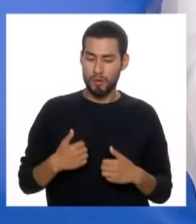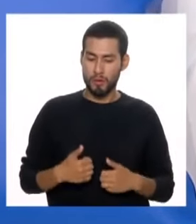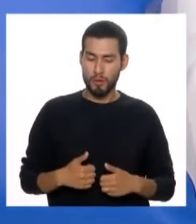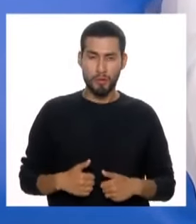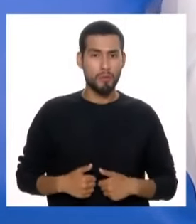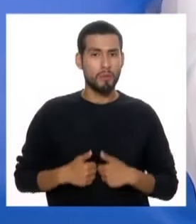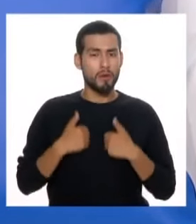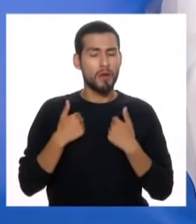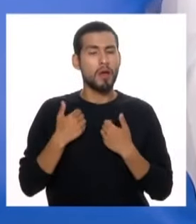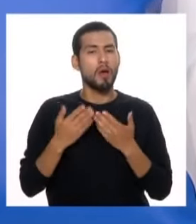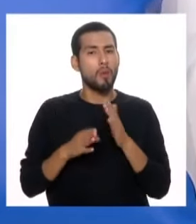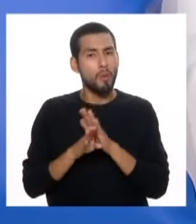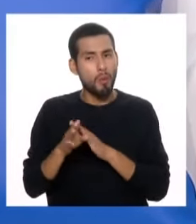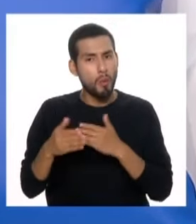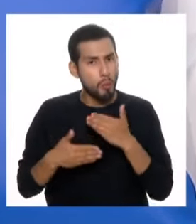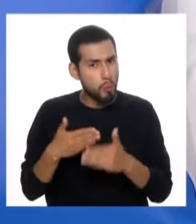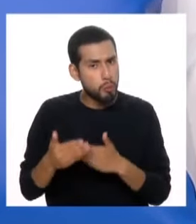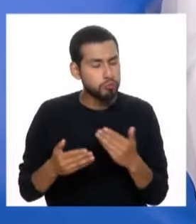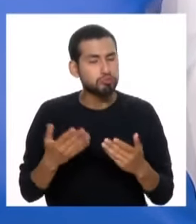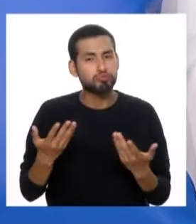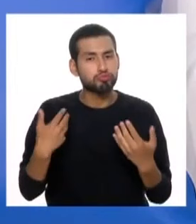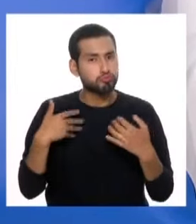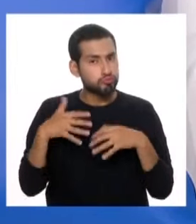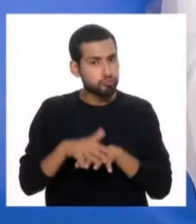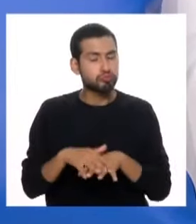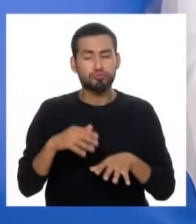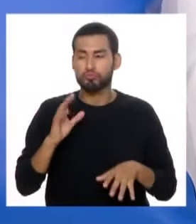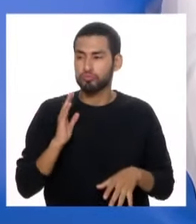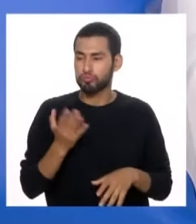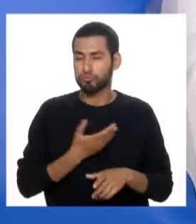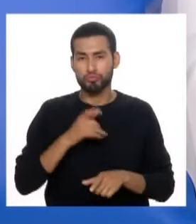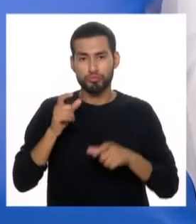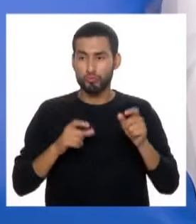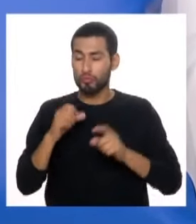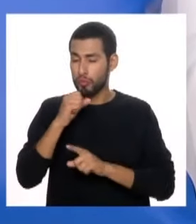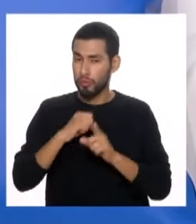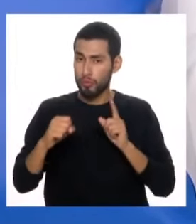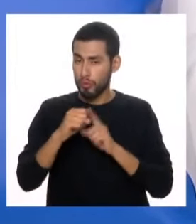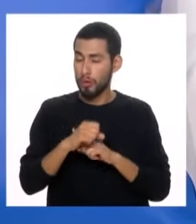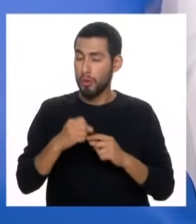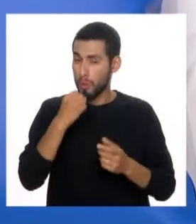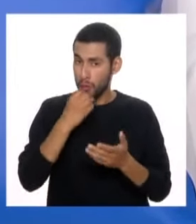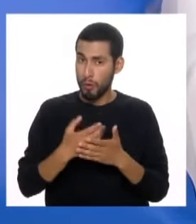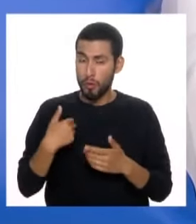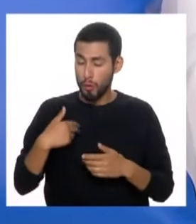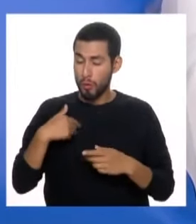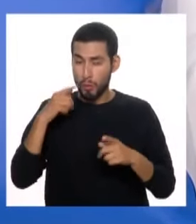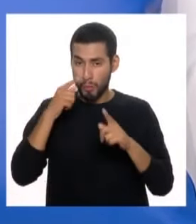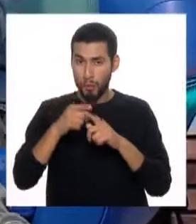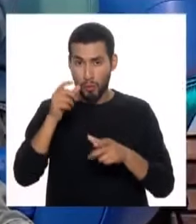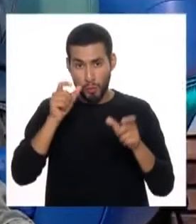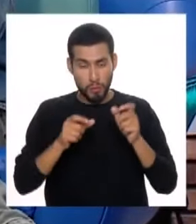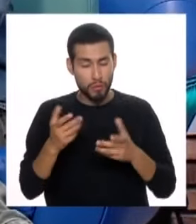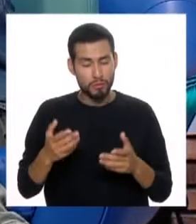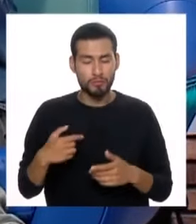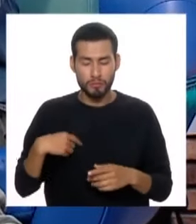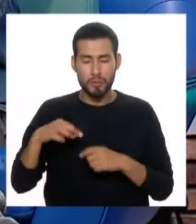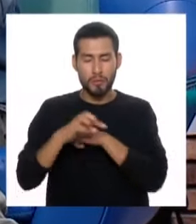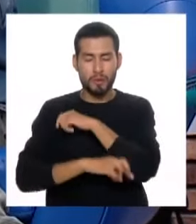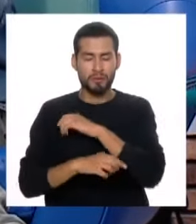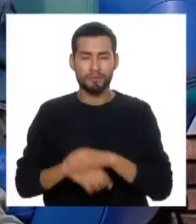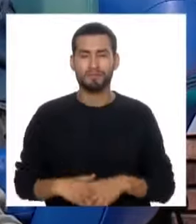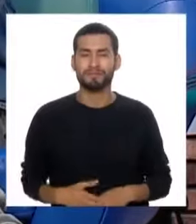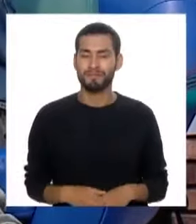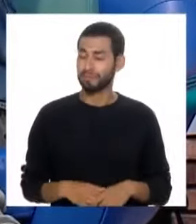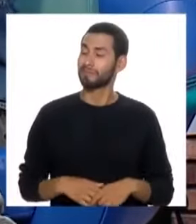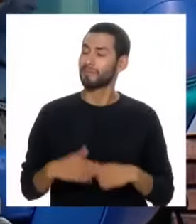cuán inclusivos somos y cuán humana es nuestra ciudad, nuestra sociedad, nuestro país. Muchísimas gracias, doctor. Así